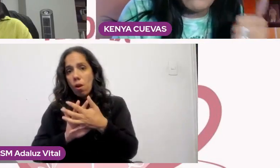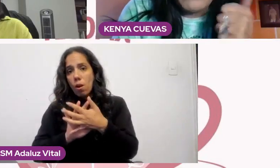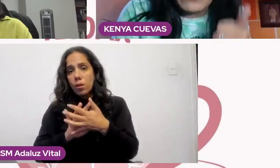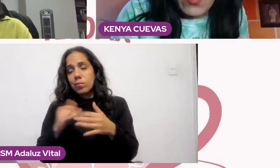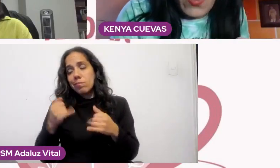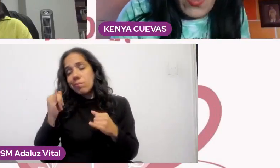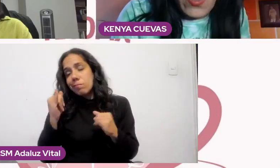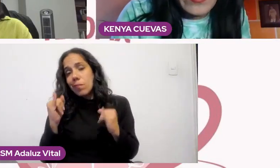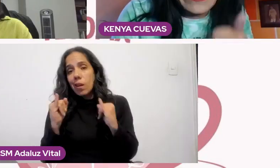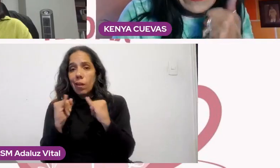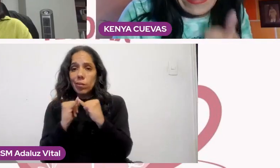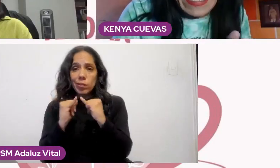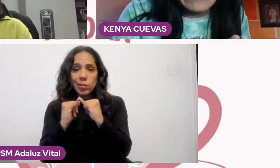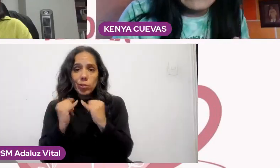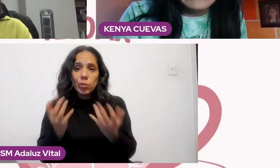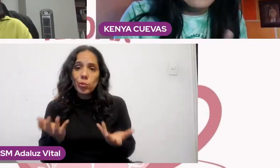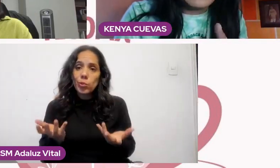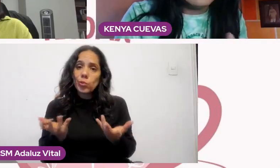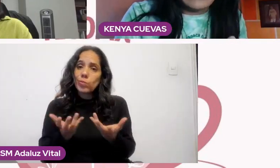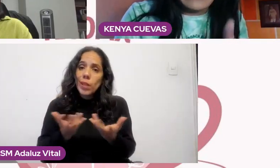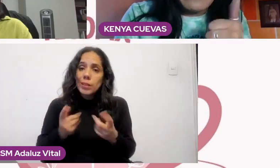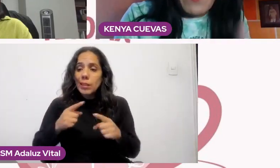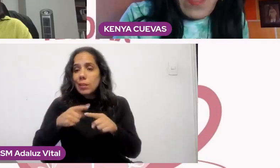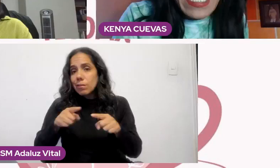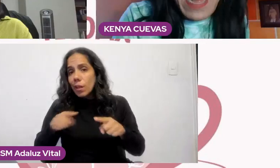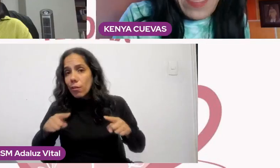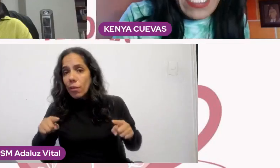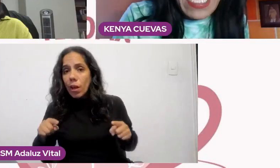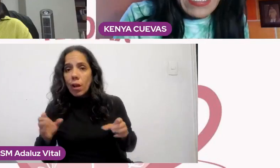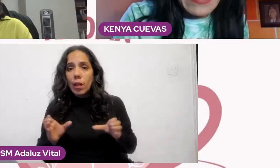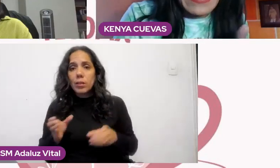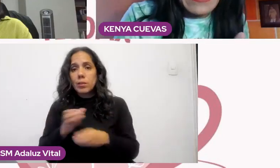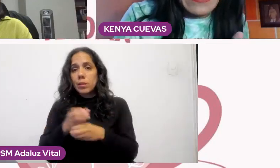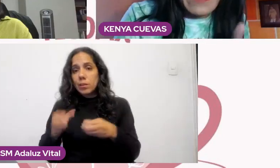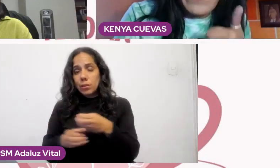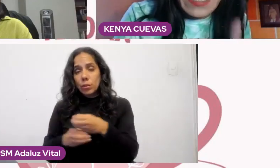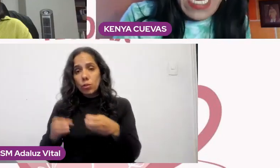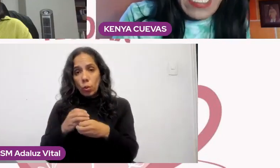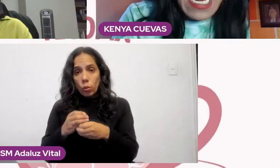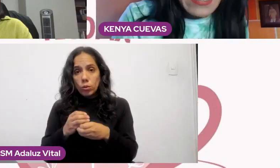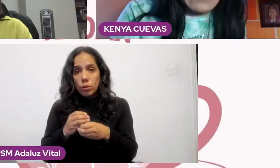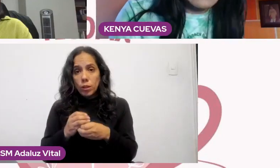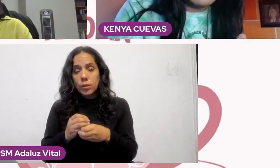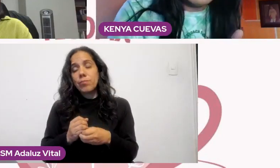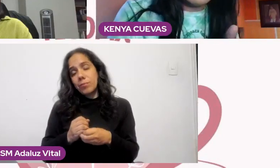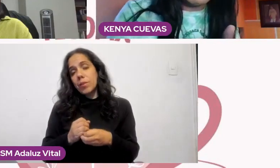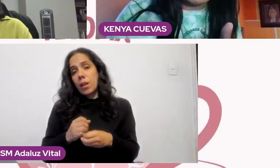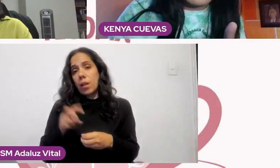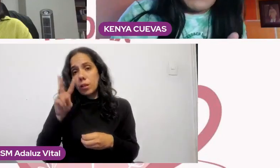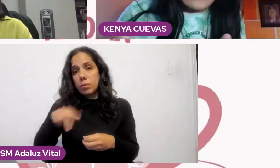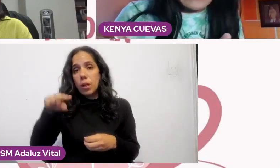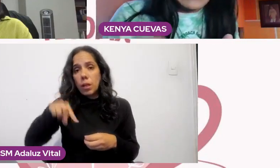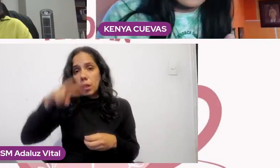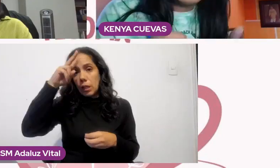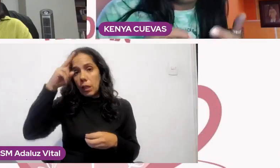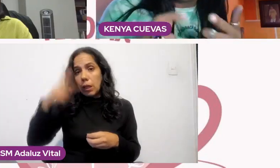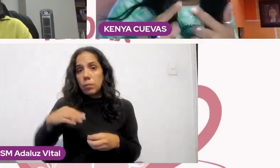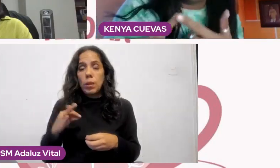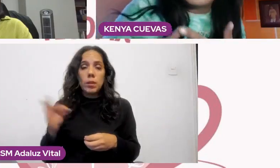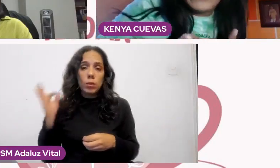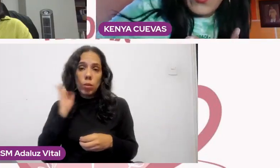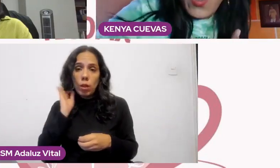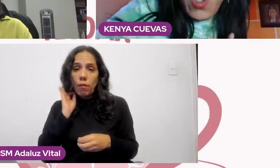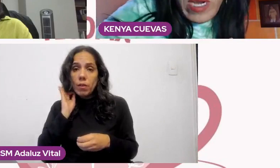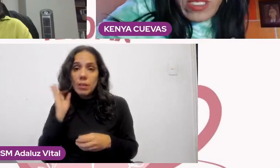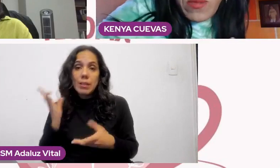institucionales como un protocolo general de la República Mexicana, de la Fiscalía General de la República Mexicana,